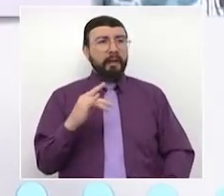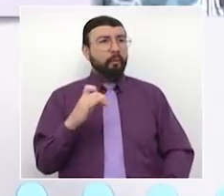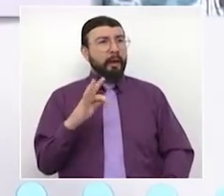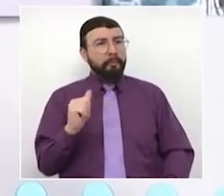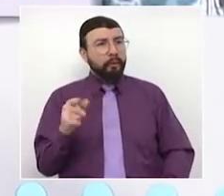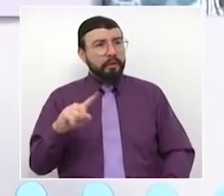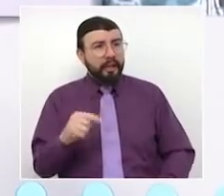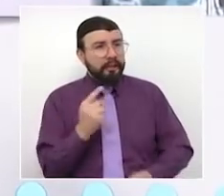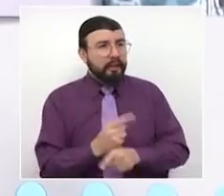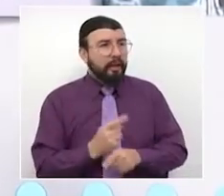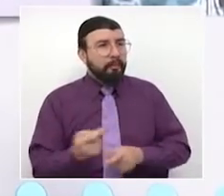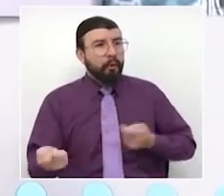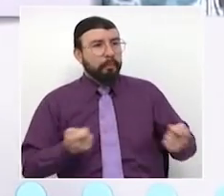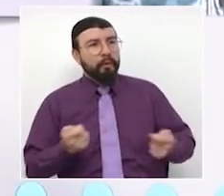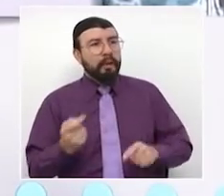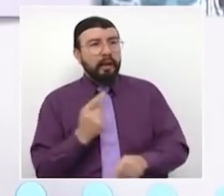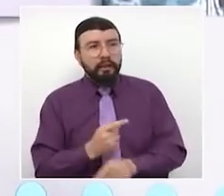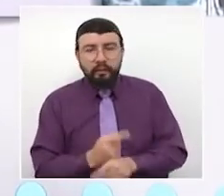buena calidad.